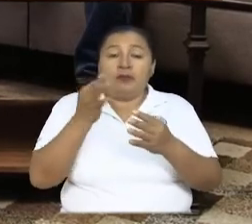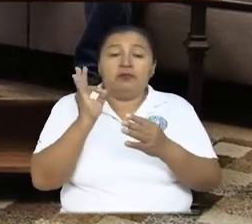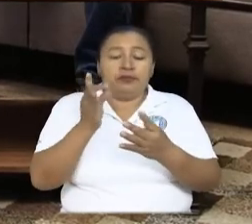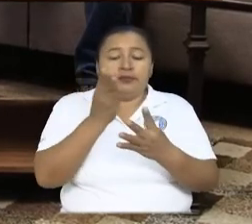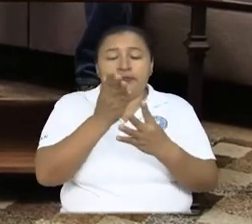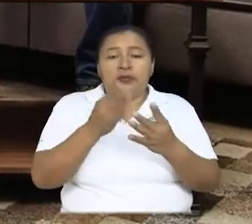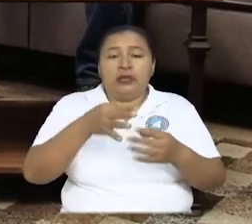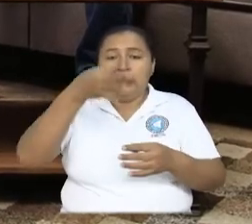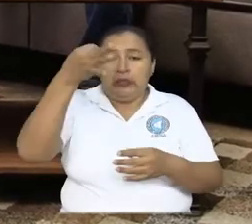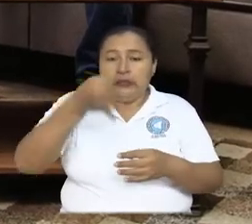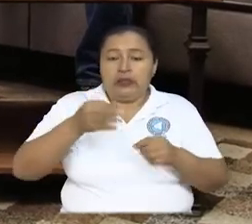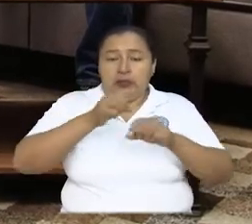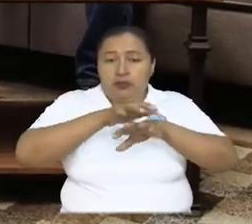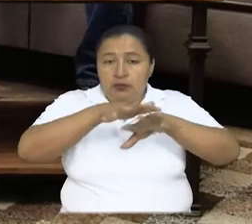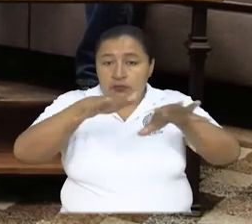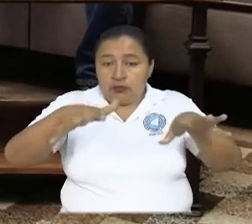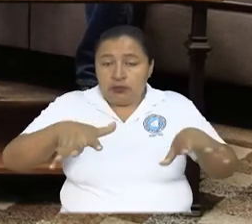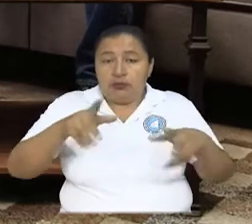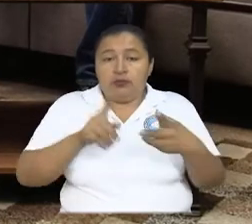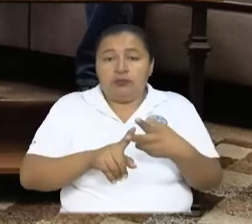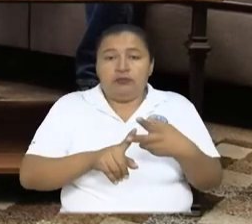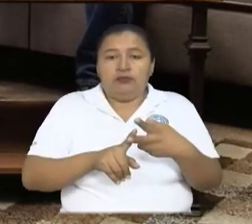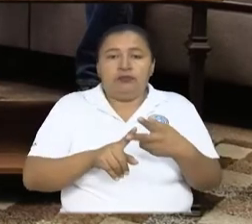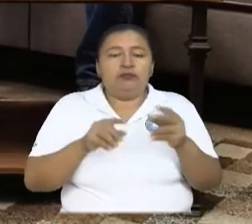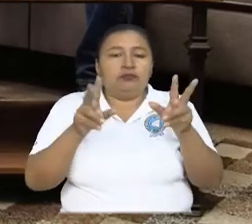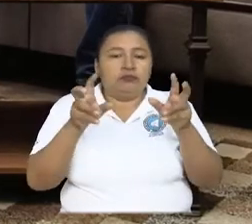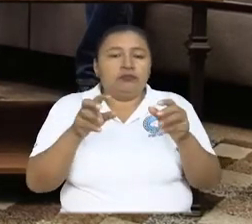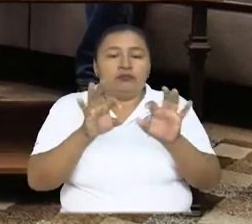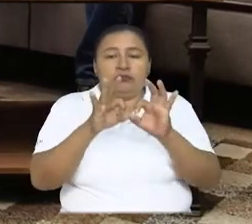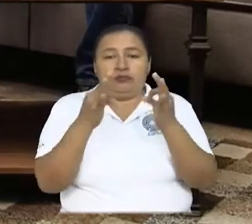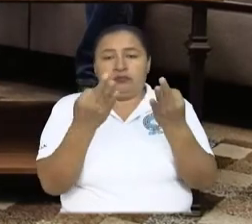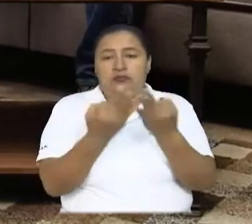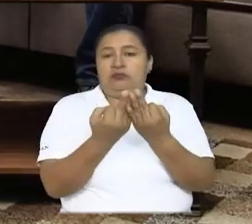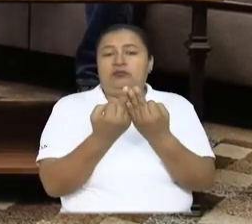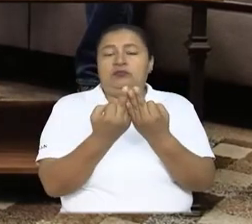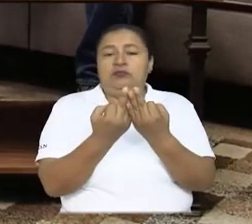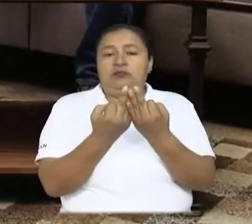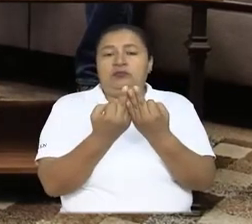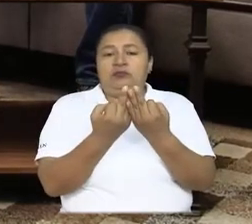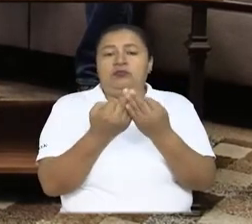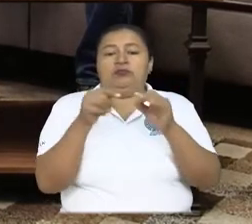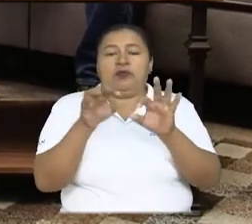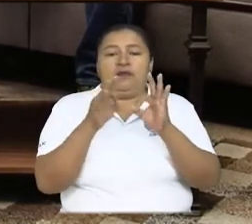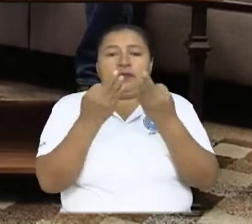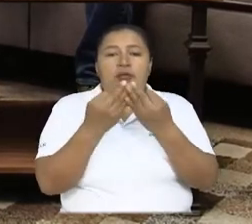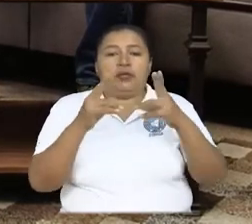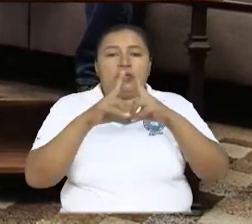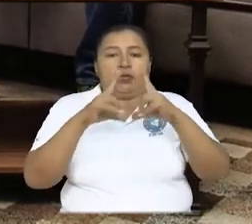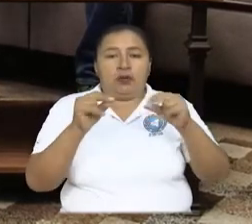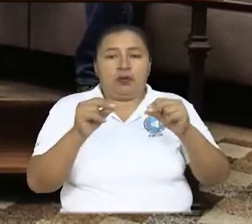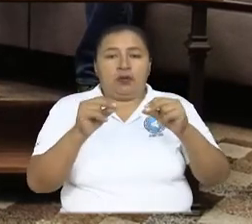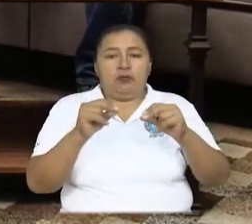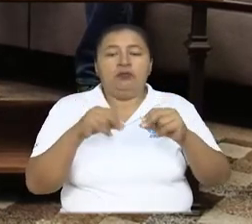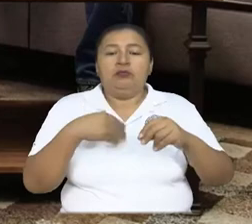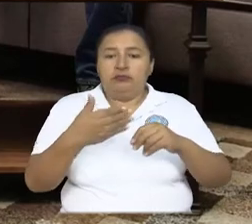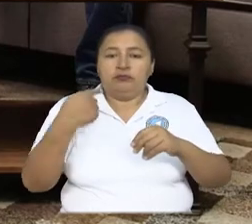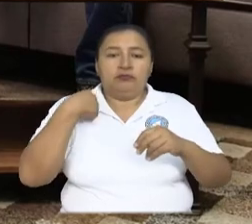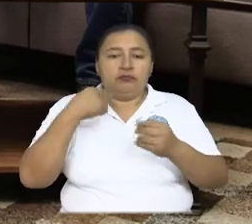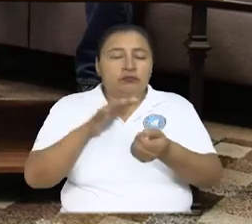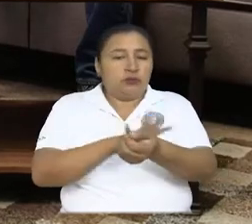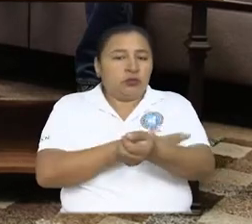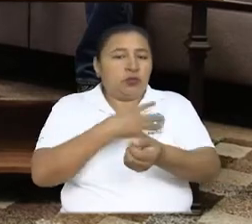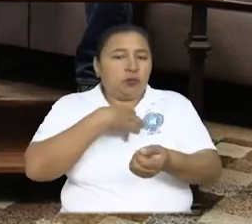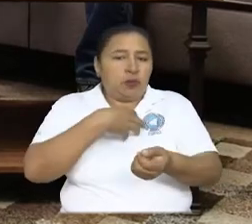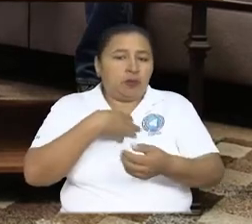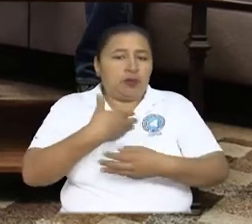calidad y cobertura aspectos que las familias la familia nicaragüense sienten como